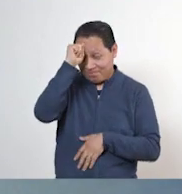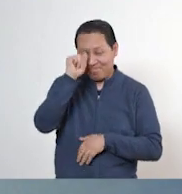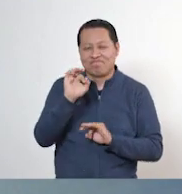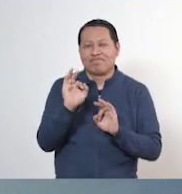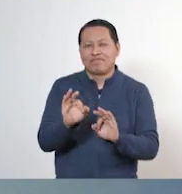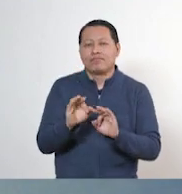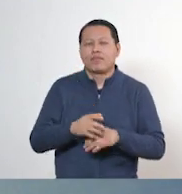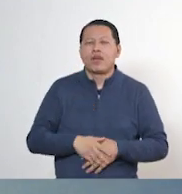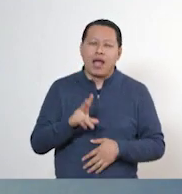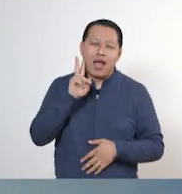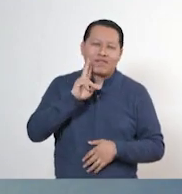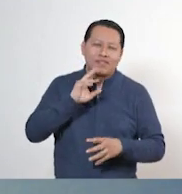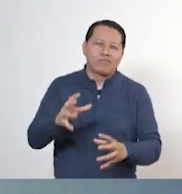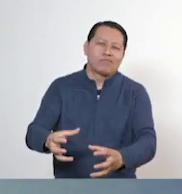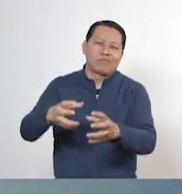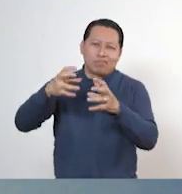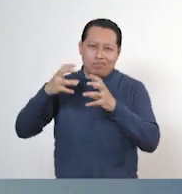balón.